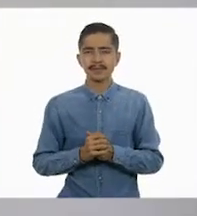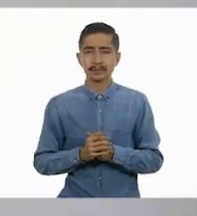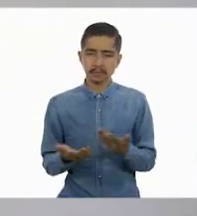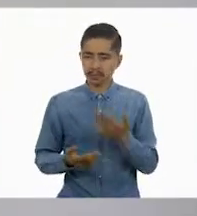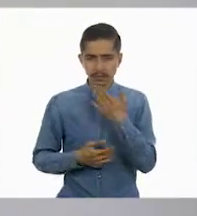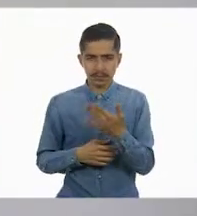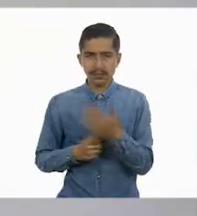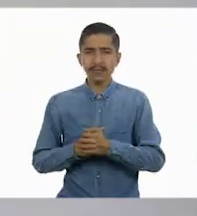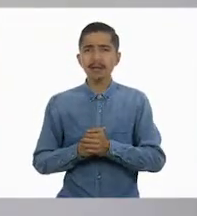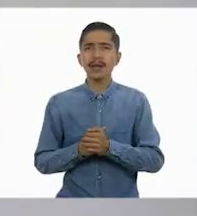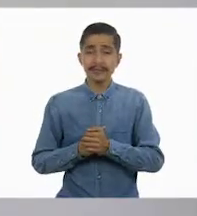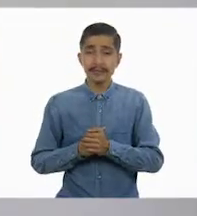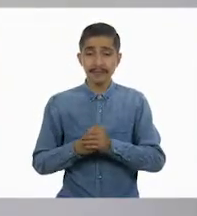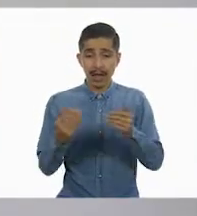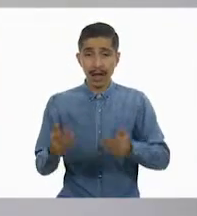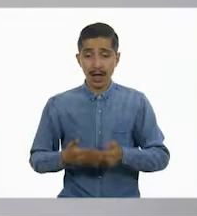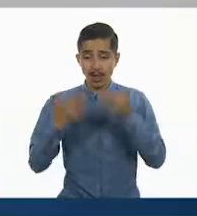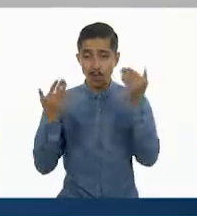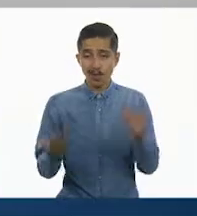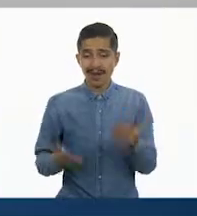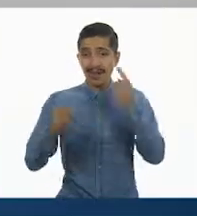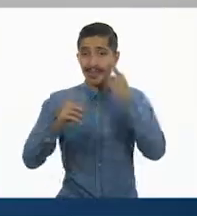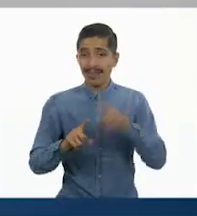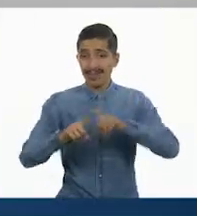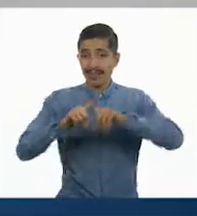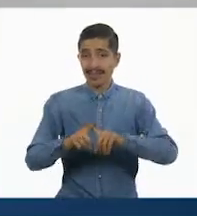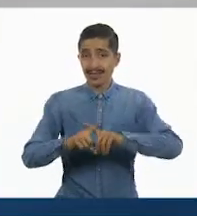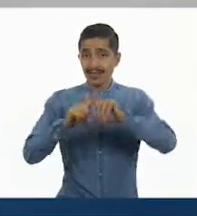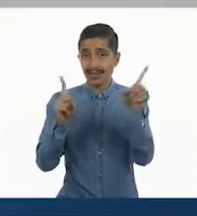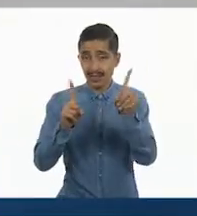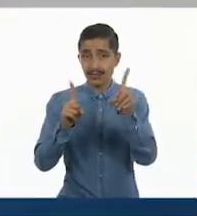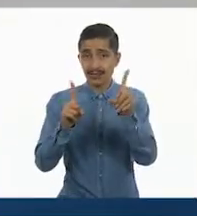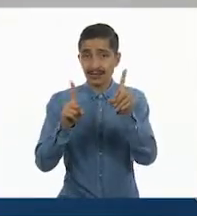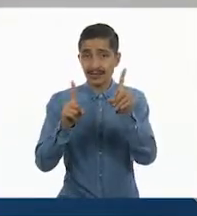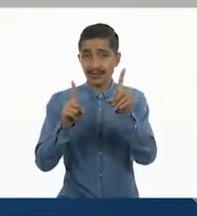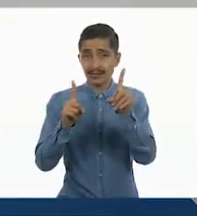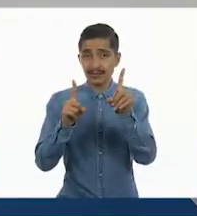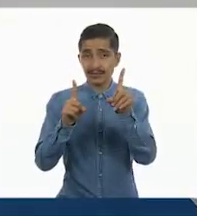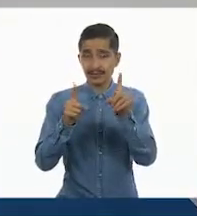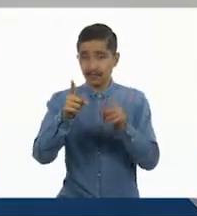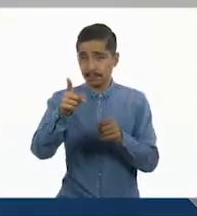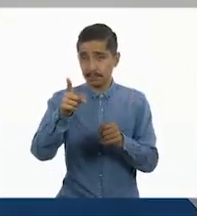Muy bien. Aquí ya tenemos la diferencia. Ajá.